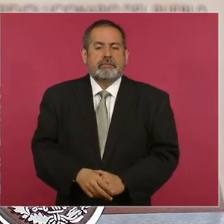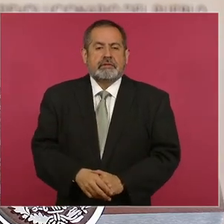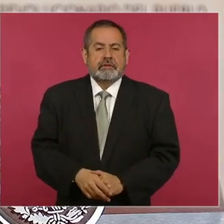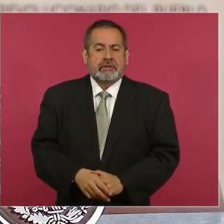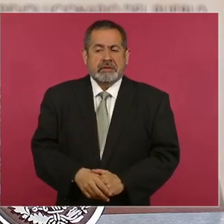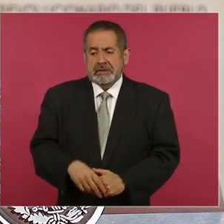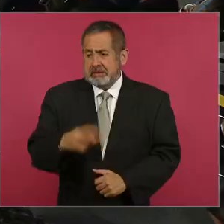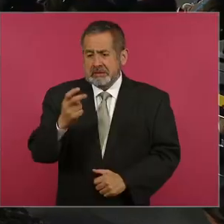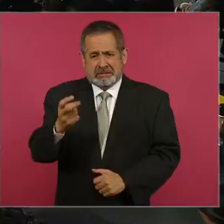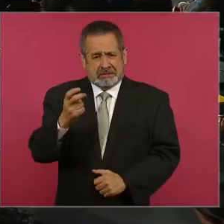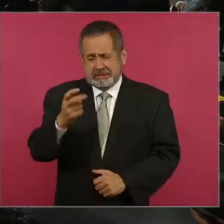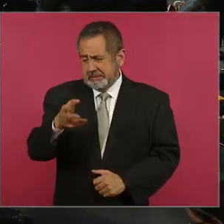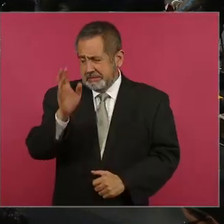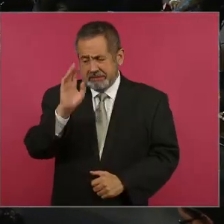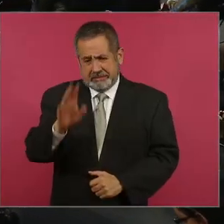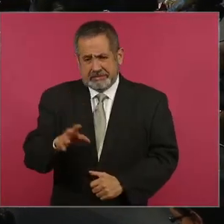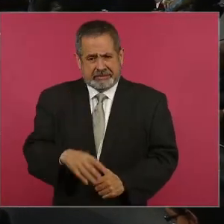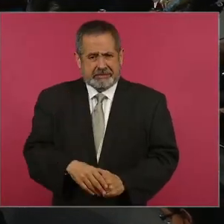Eso